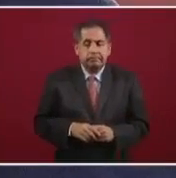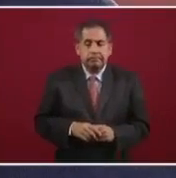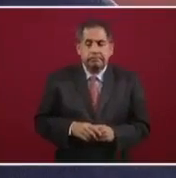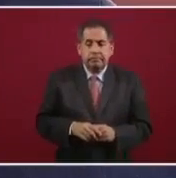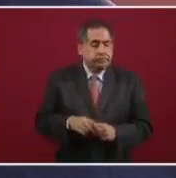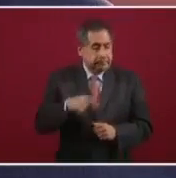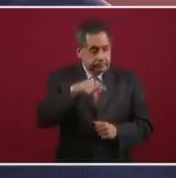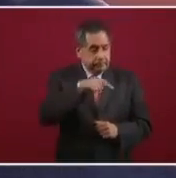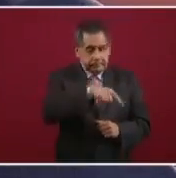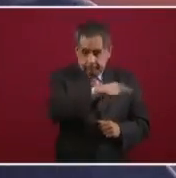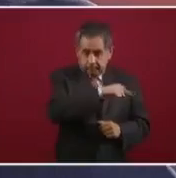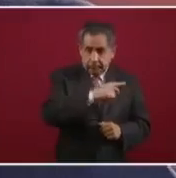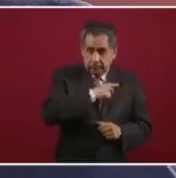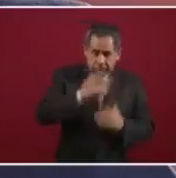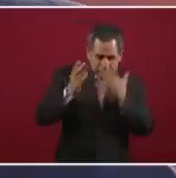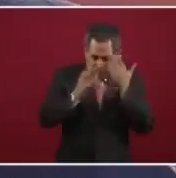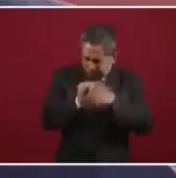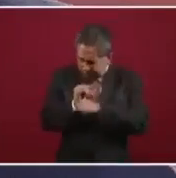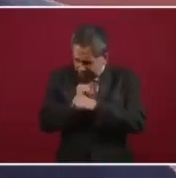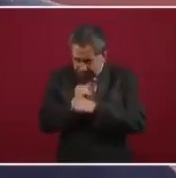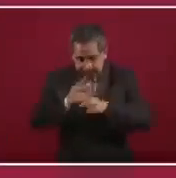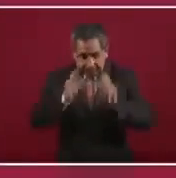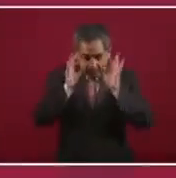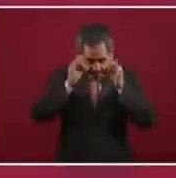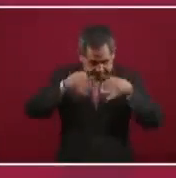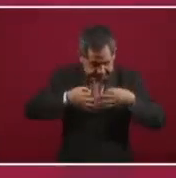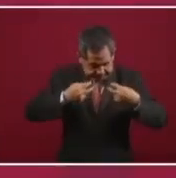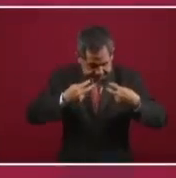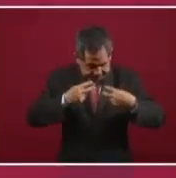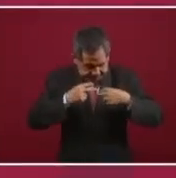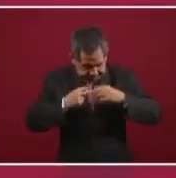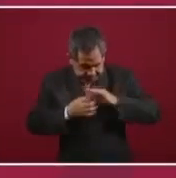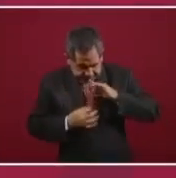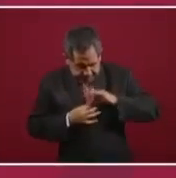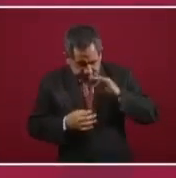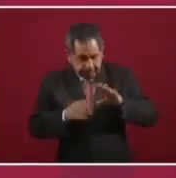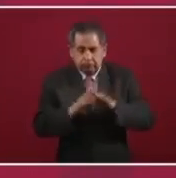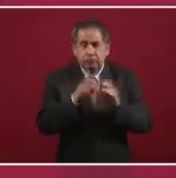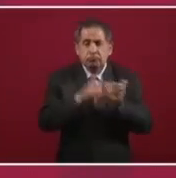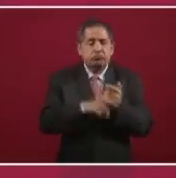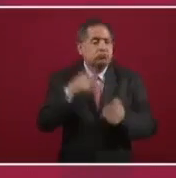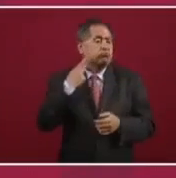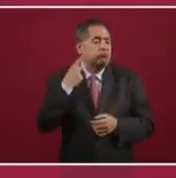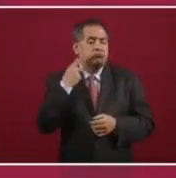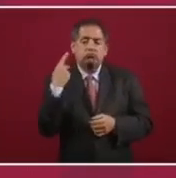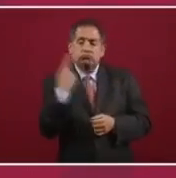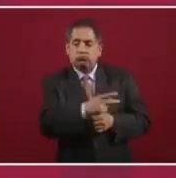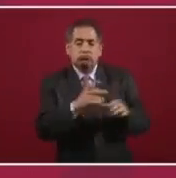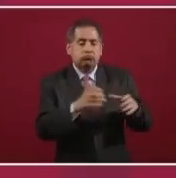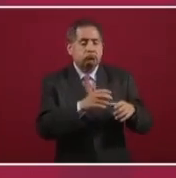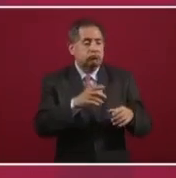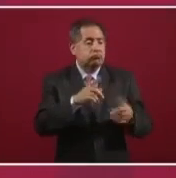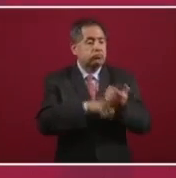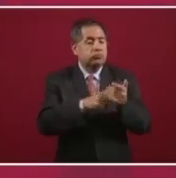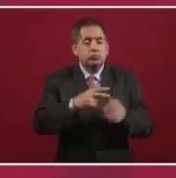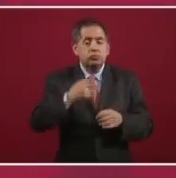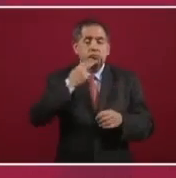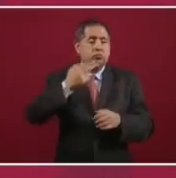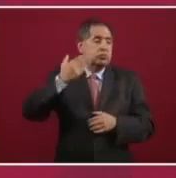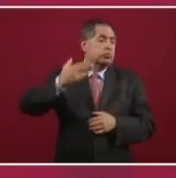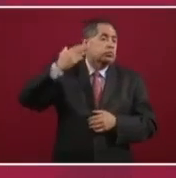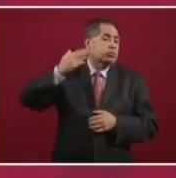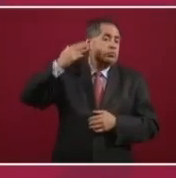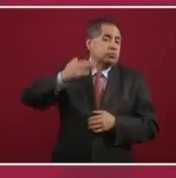el análisis, la autocrítica a la política que se usó